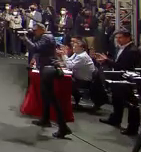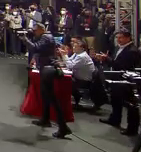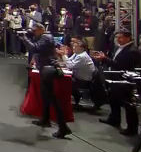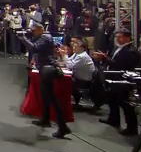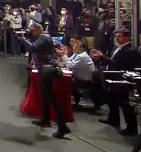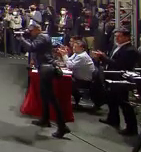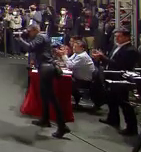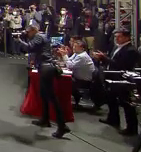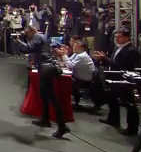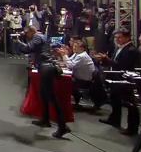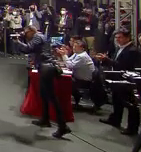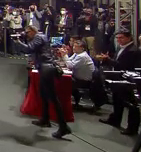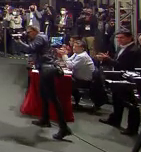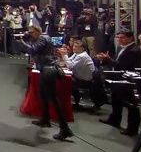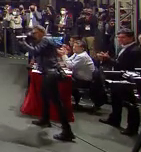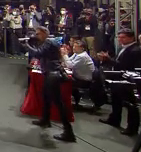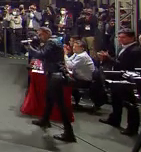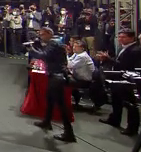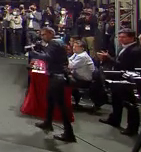Muchas gracias.